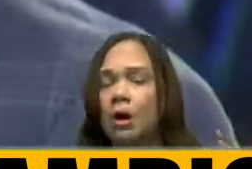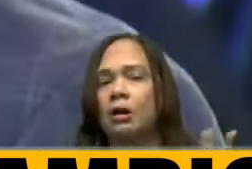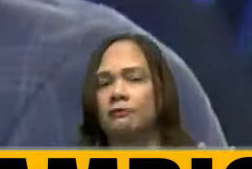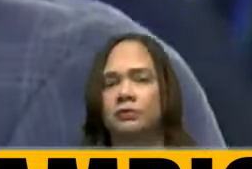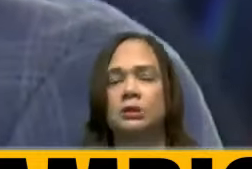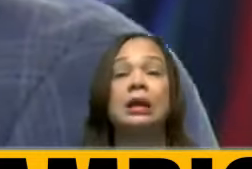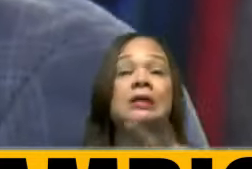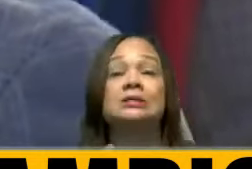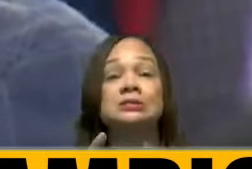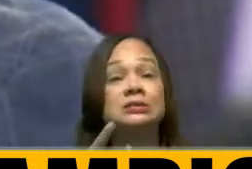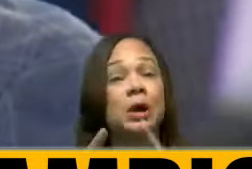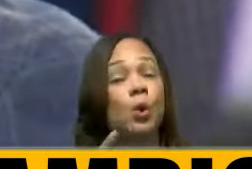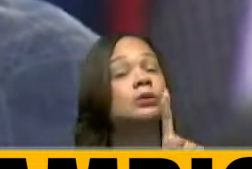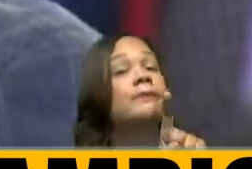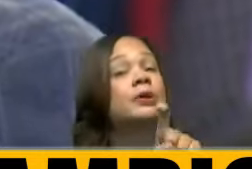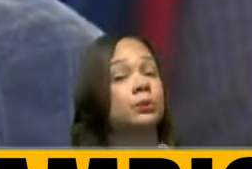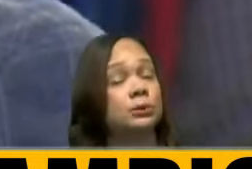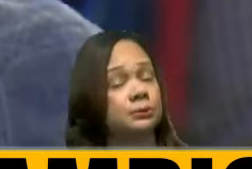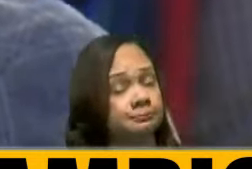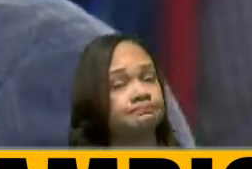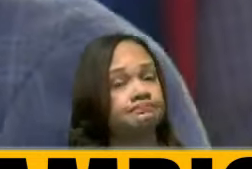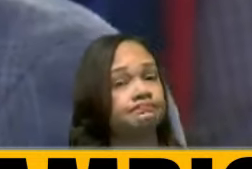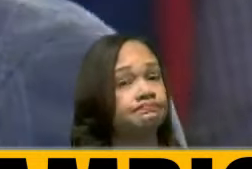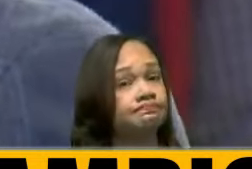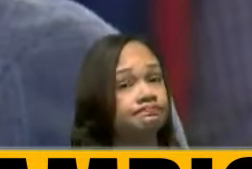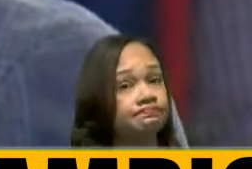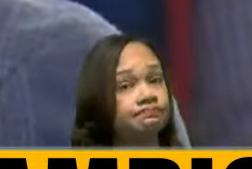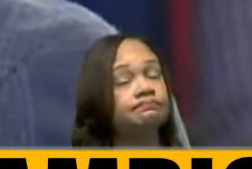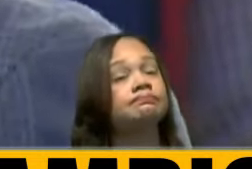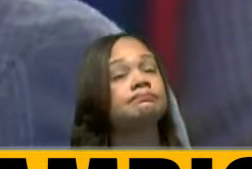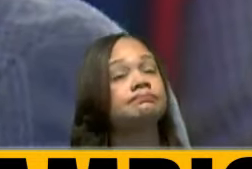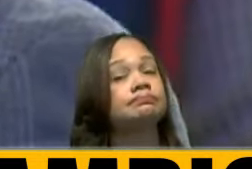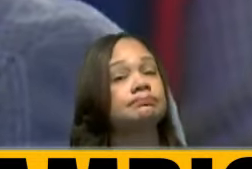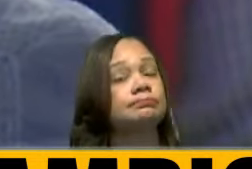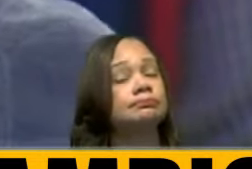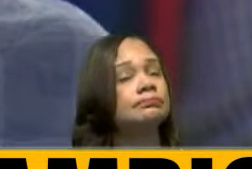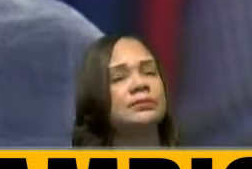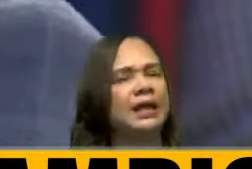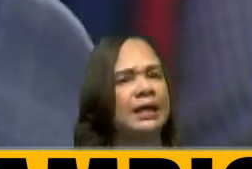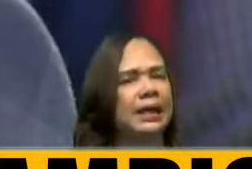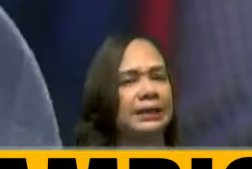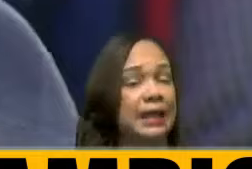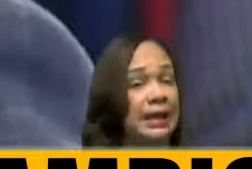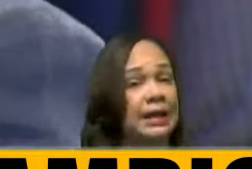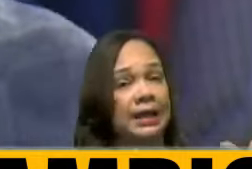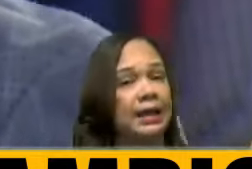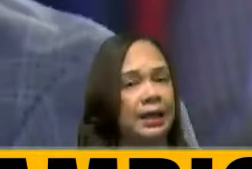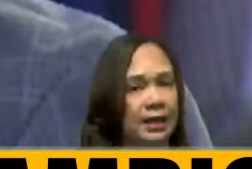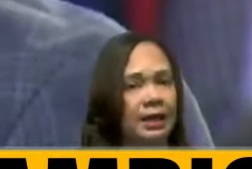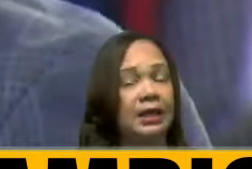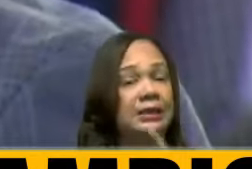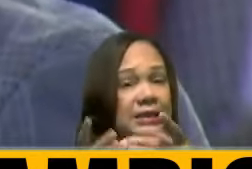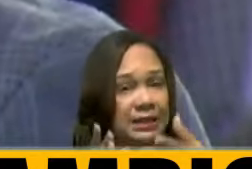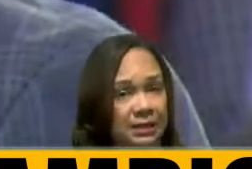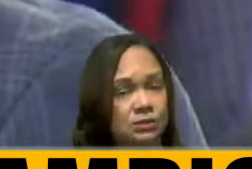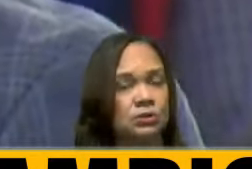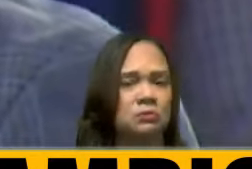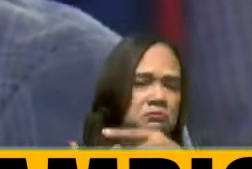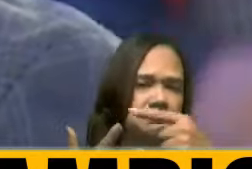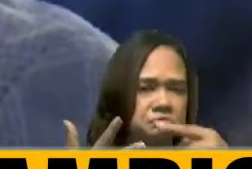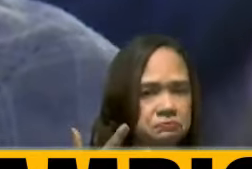pregunta señor presidente si me permite Es sobre la eliminación de algunas direcciones que se han